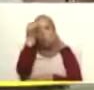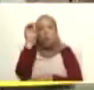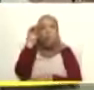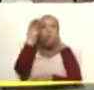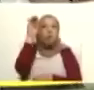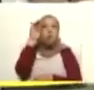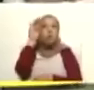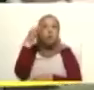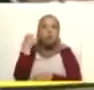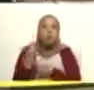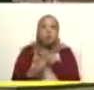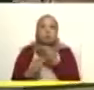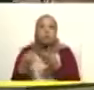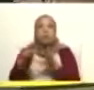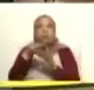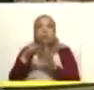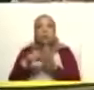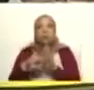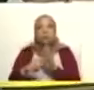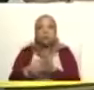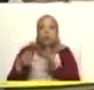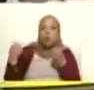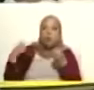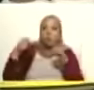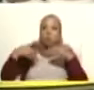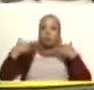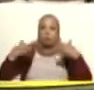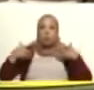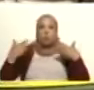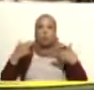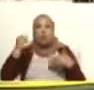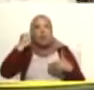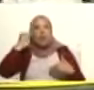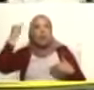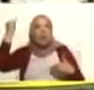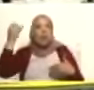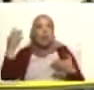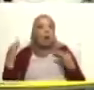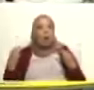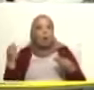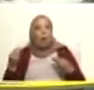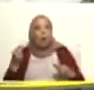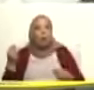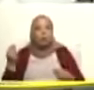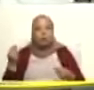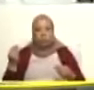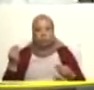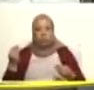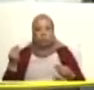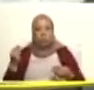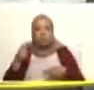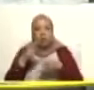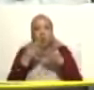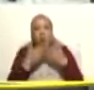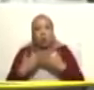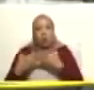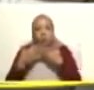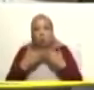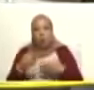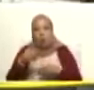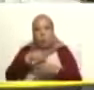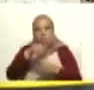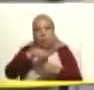Así que con esa emoción, que Génesis nos hable. ¿Qué idea, Génesis? ¿Cómo has visto aquí la emoción de los muchachos y las muchachas